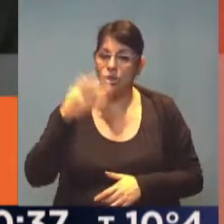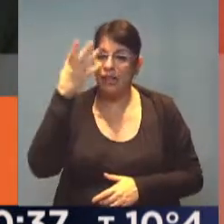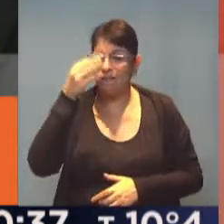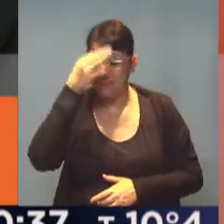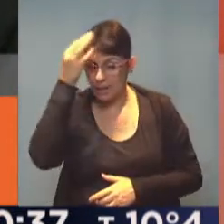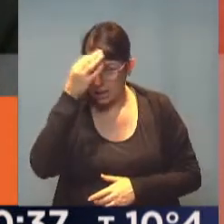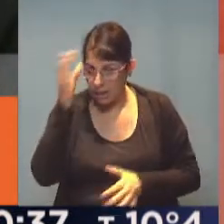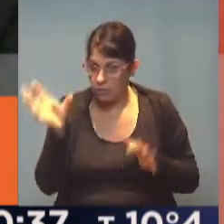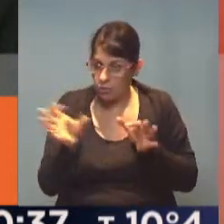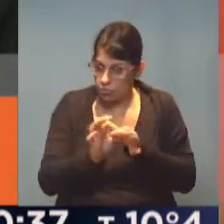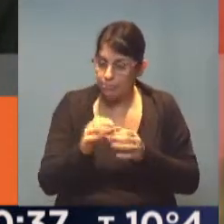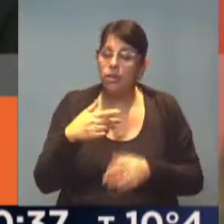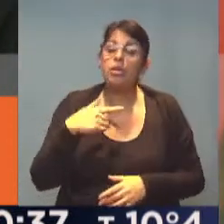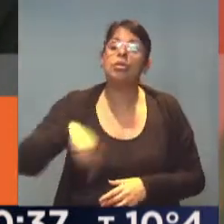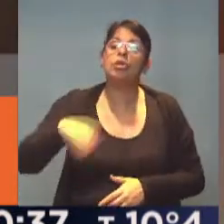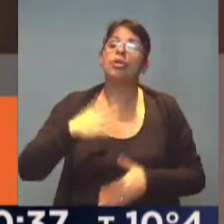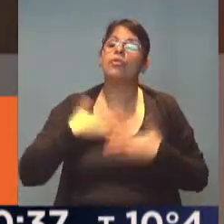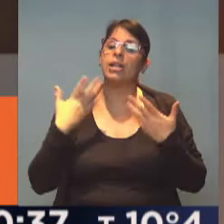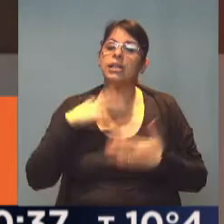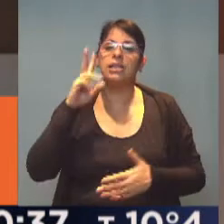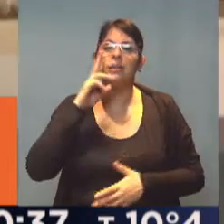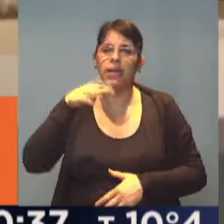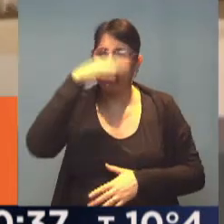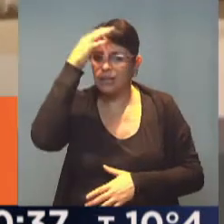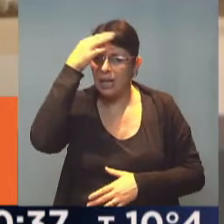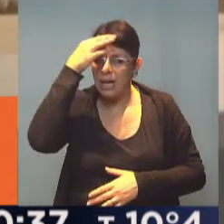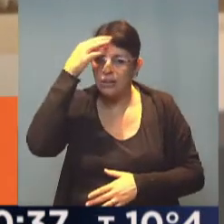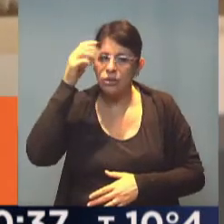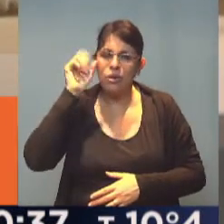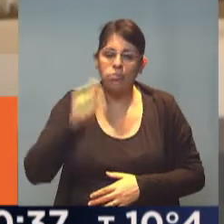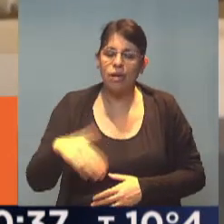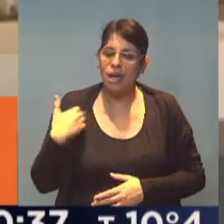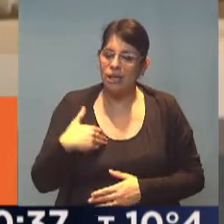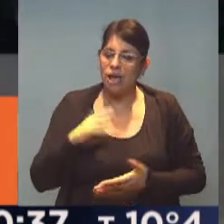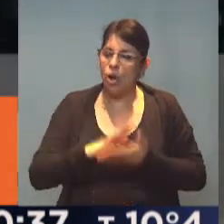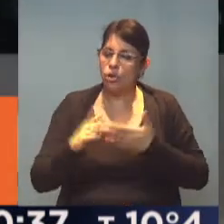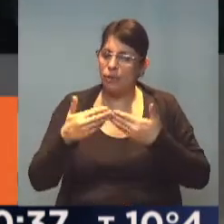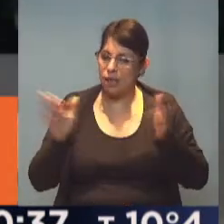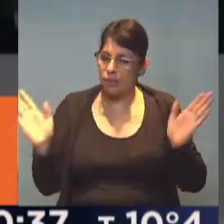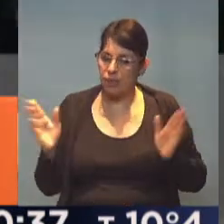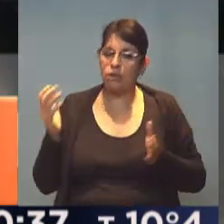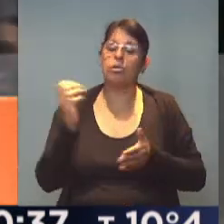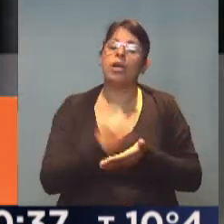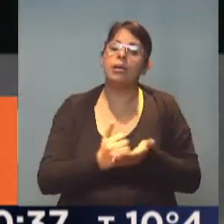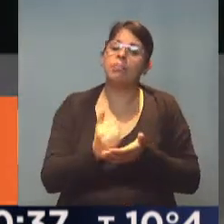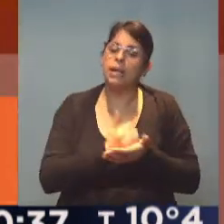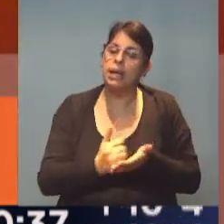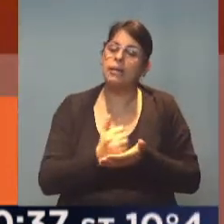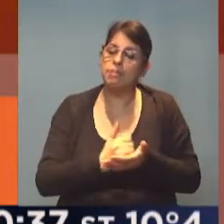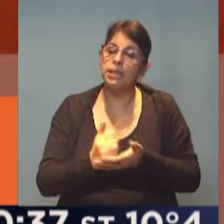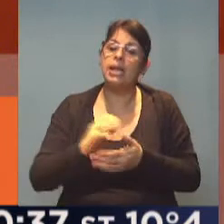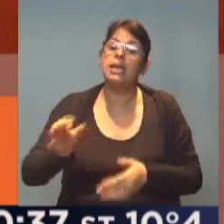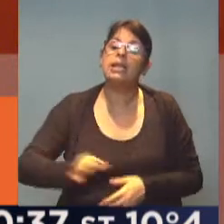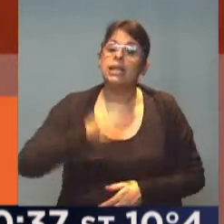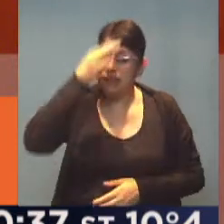realmente estamos felices de poder ver este edificio emblemático nuevamente abierto. Estuvimos esperando mucho tiempo de este